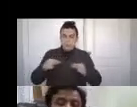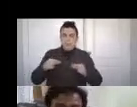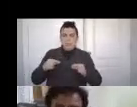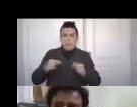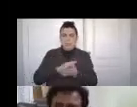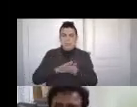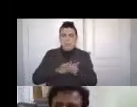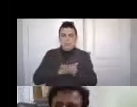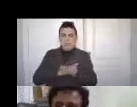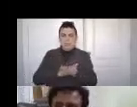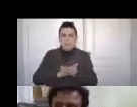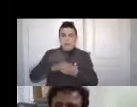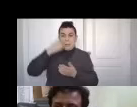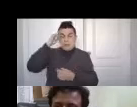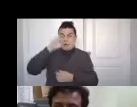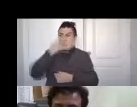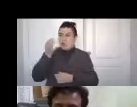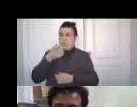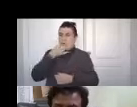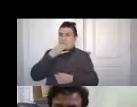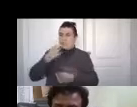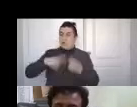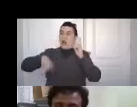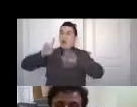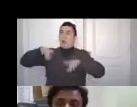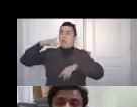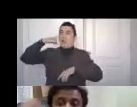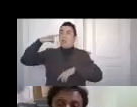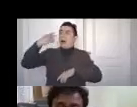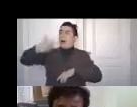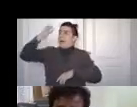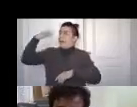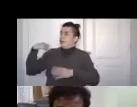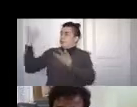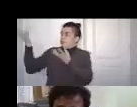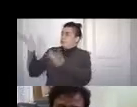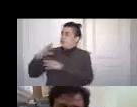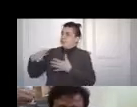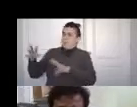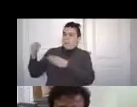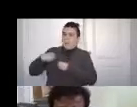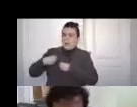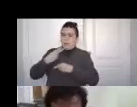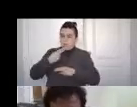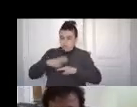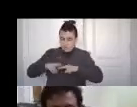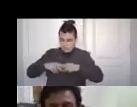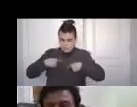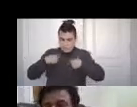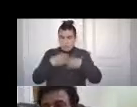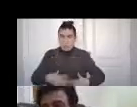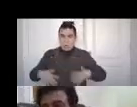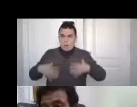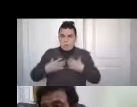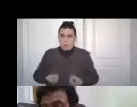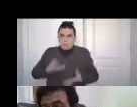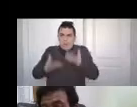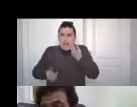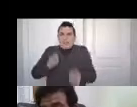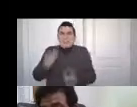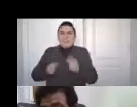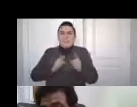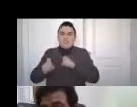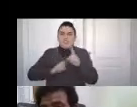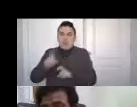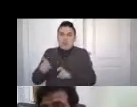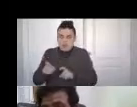si yo estoy infectado o infectada, sino que estuve ya en el pasado. Y hoy día se complejiza un poco